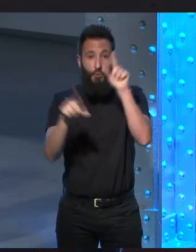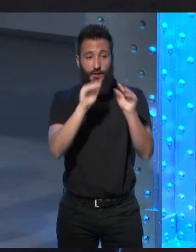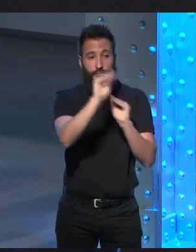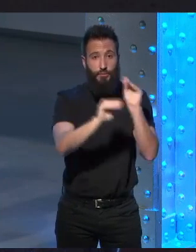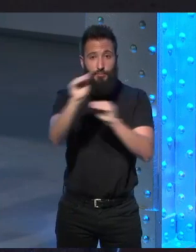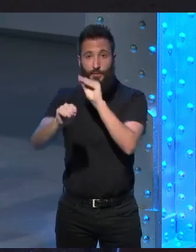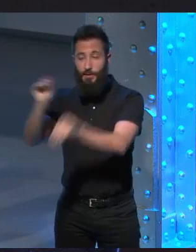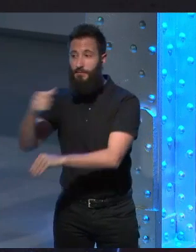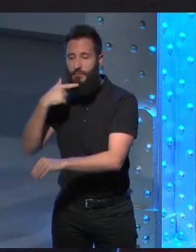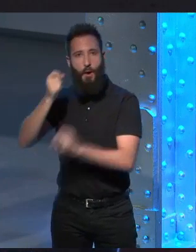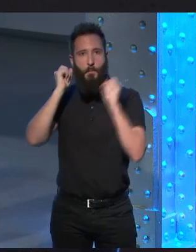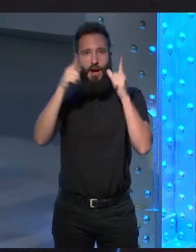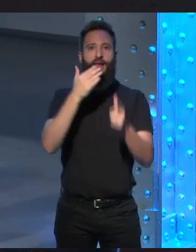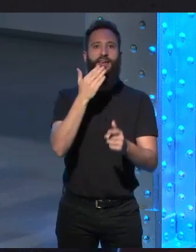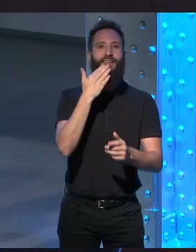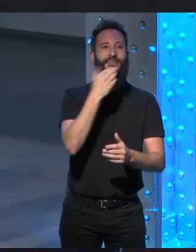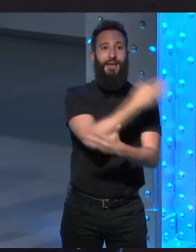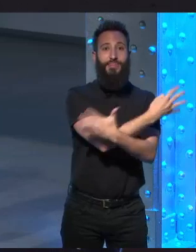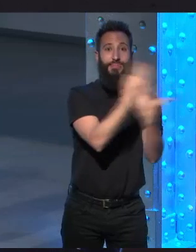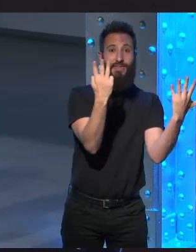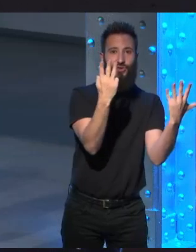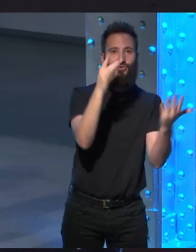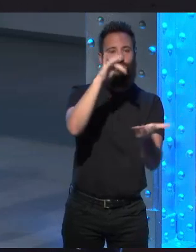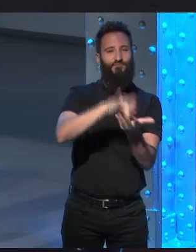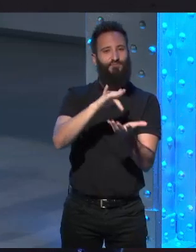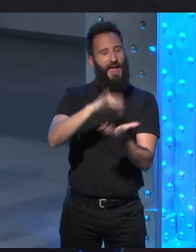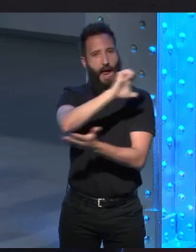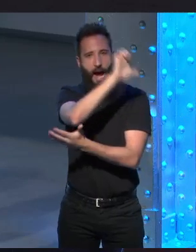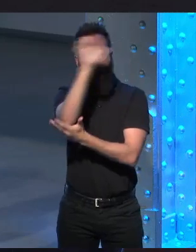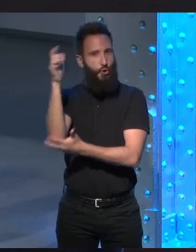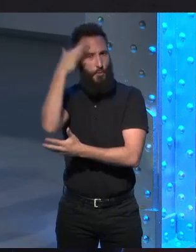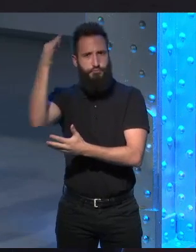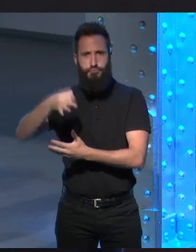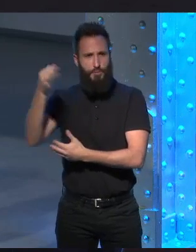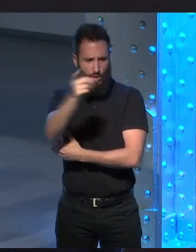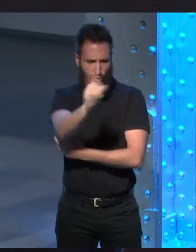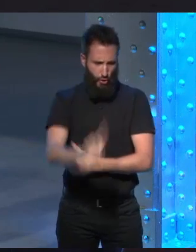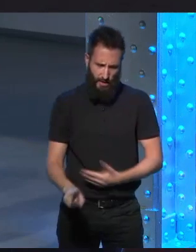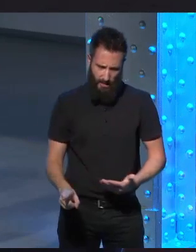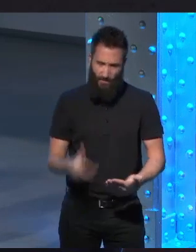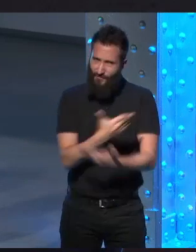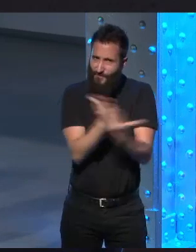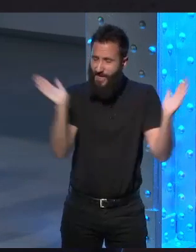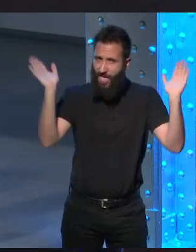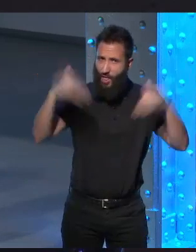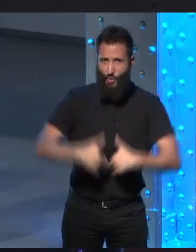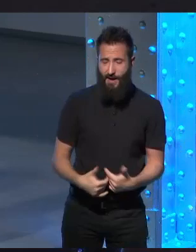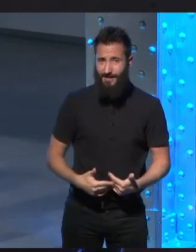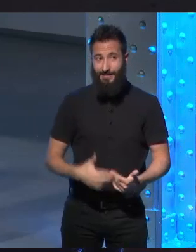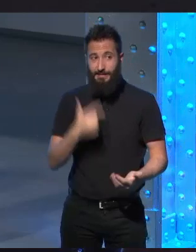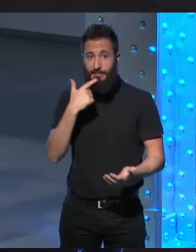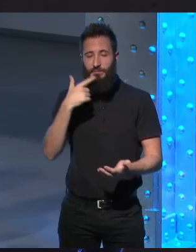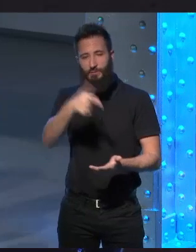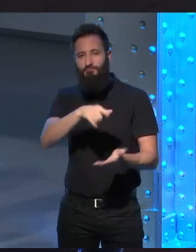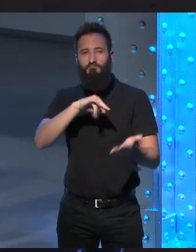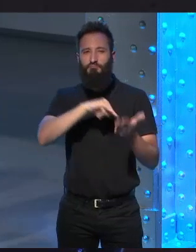que los chicos de 18 años son euroescépticos y quiere que sean eurófilos. Entonces ha pensado una